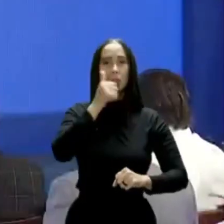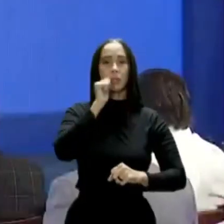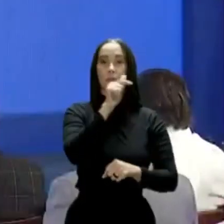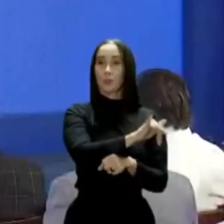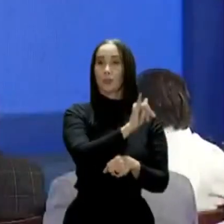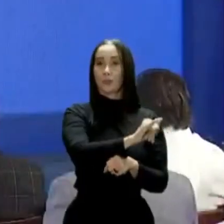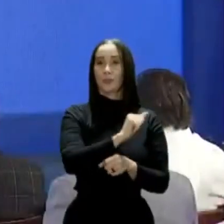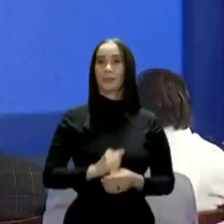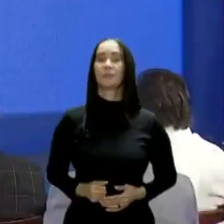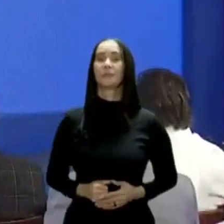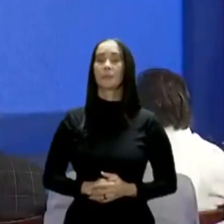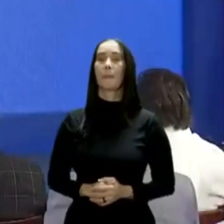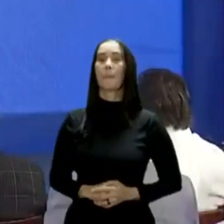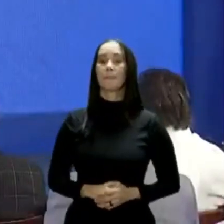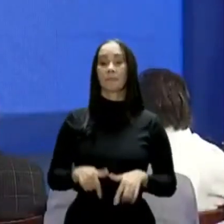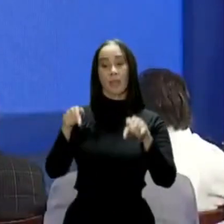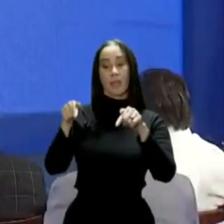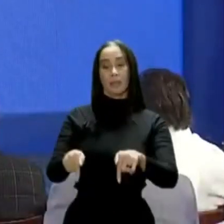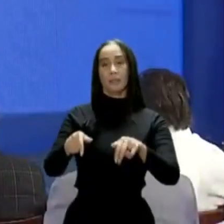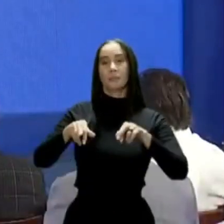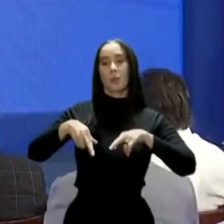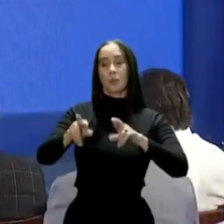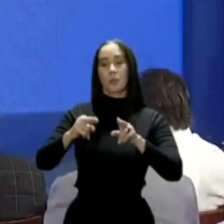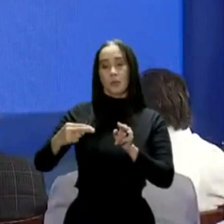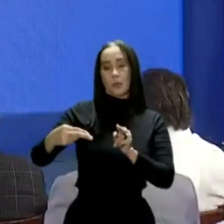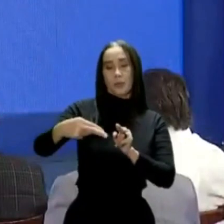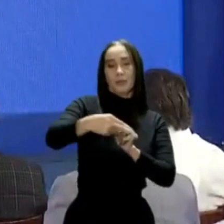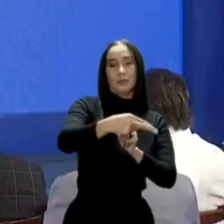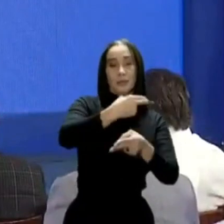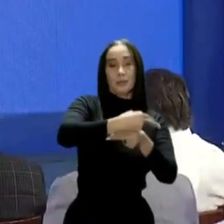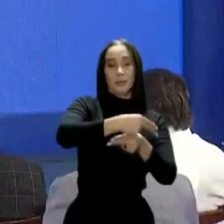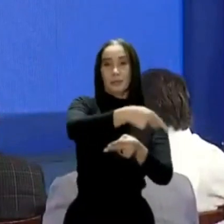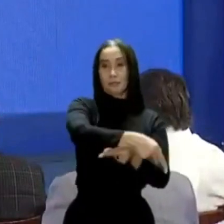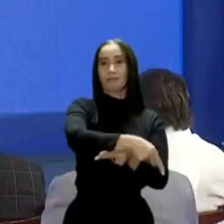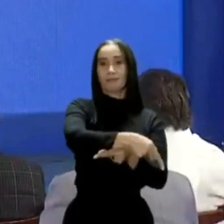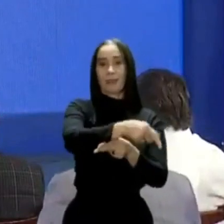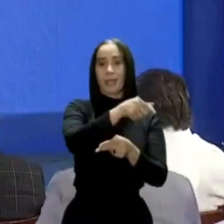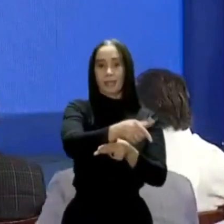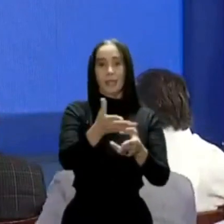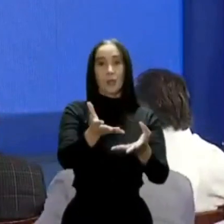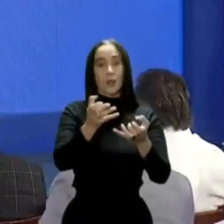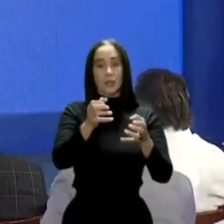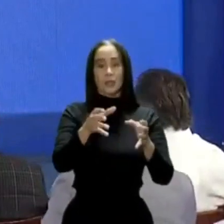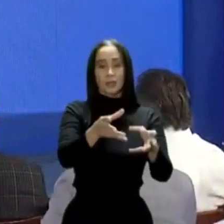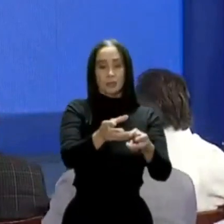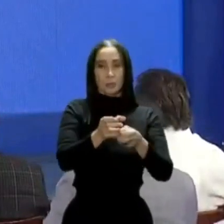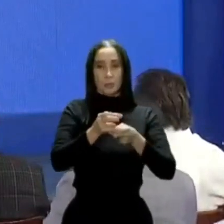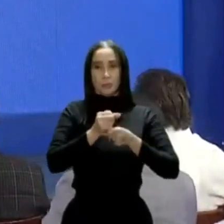diariamente. Aquí cuando el río penetra Haití, entonces aquí es que ellos pretenden hacer la